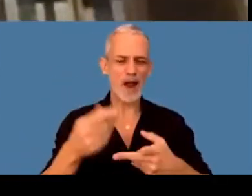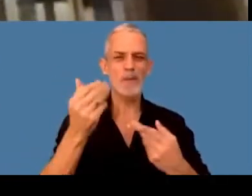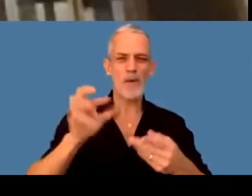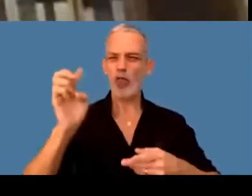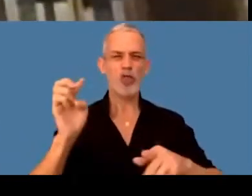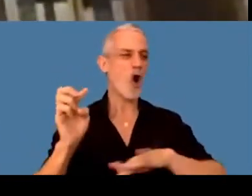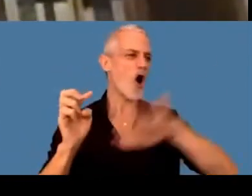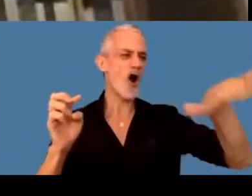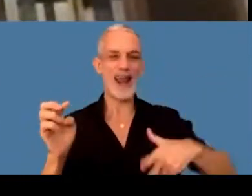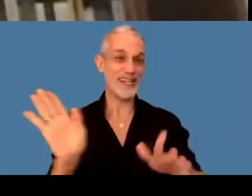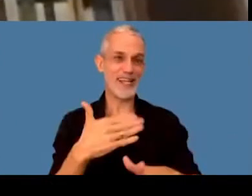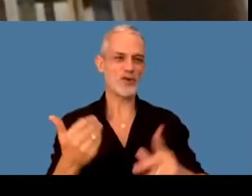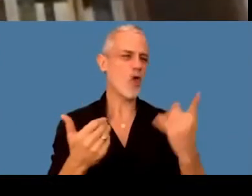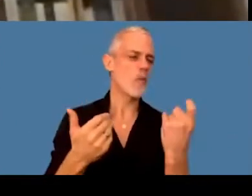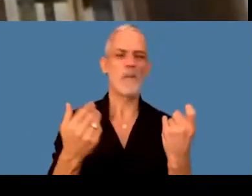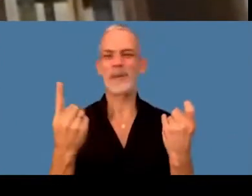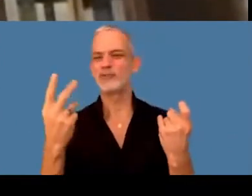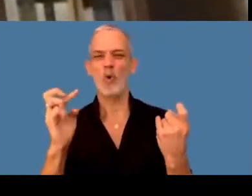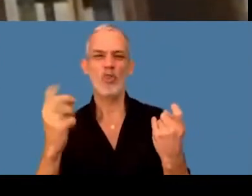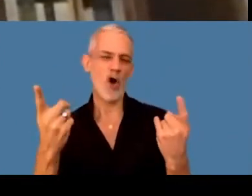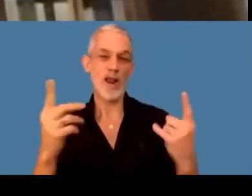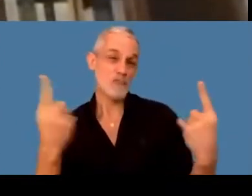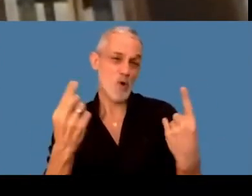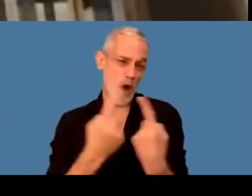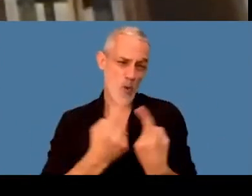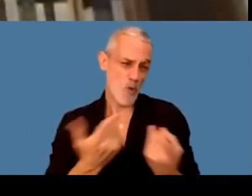¿no? El 1 a 1, ¿no?